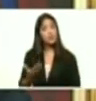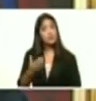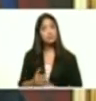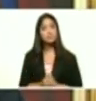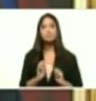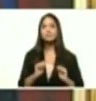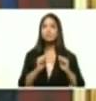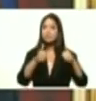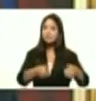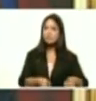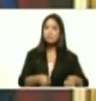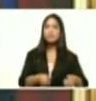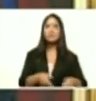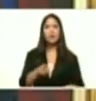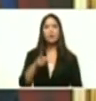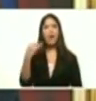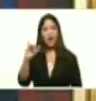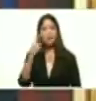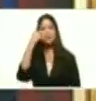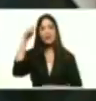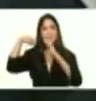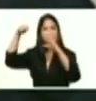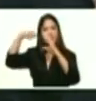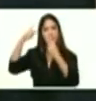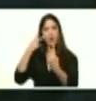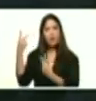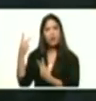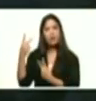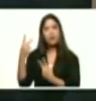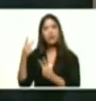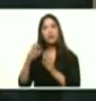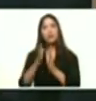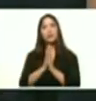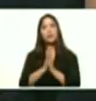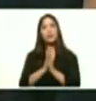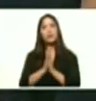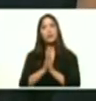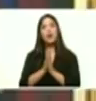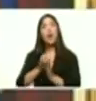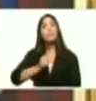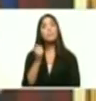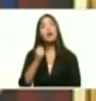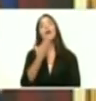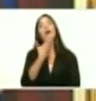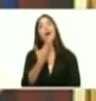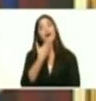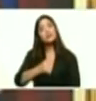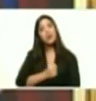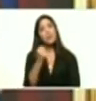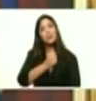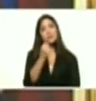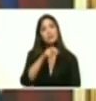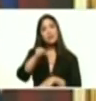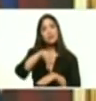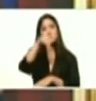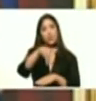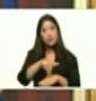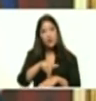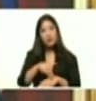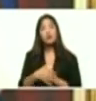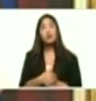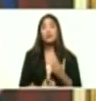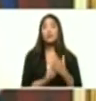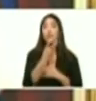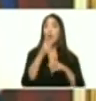Iniciamos, no sé si tienen ahí imágenes, agradezco a la Policía Nacional Anticorrupción que cree